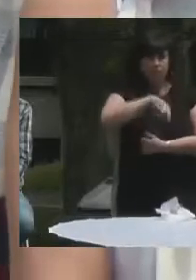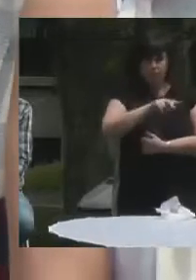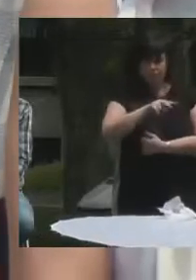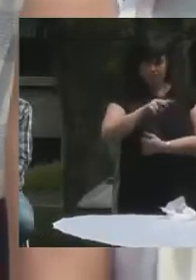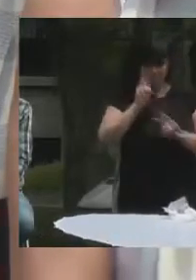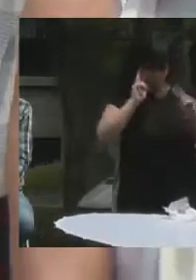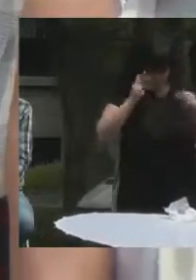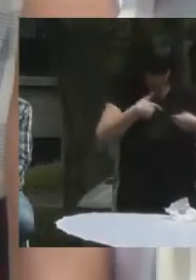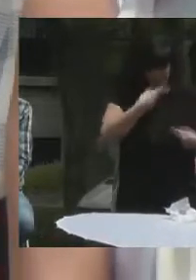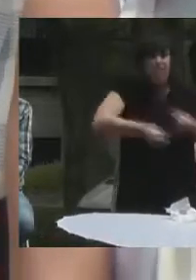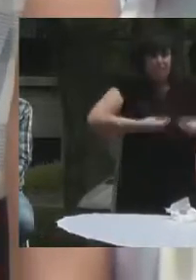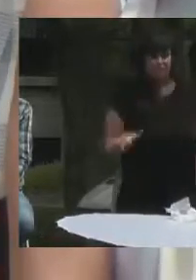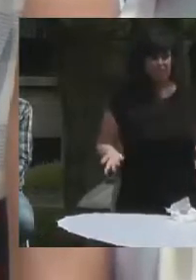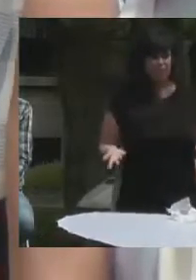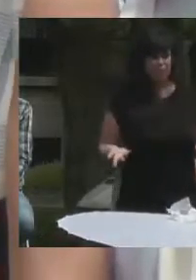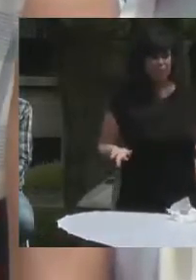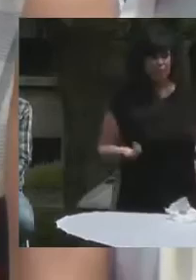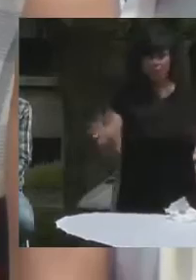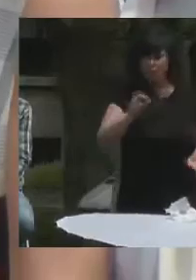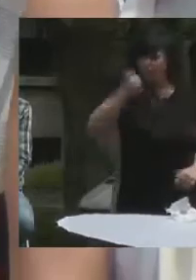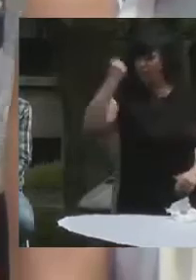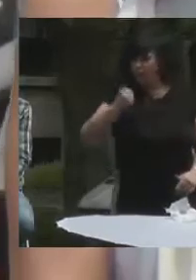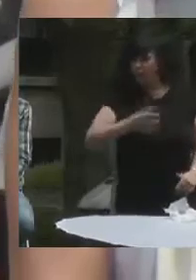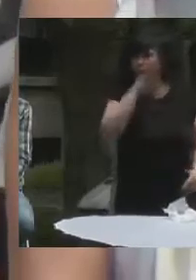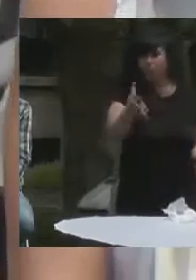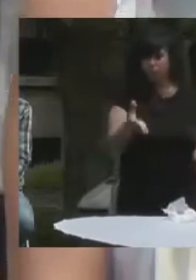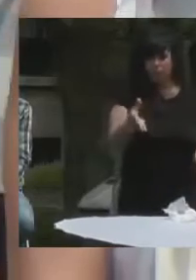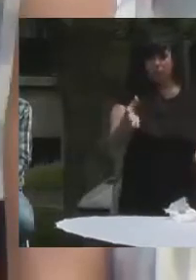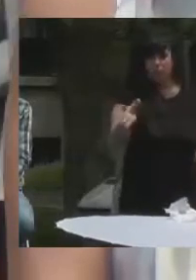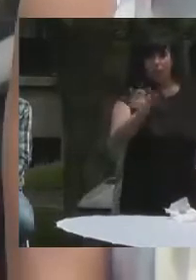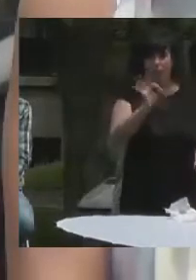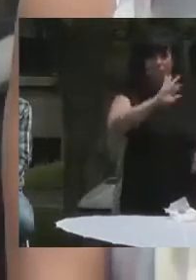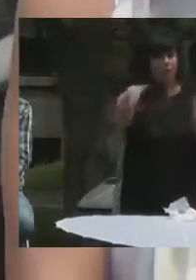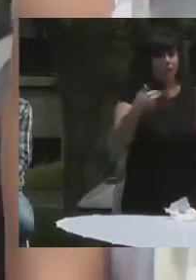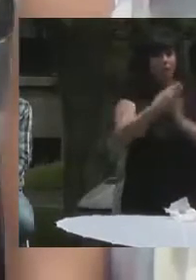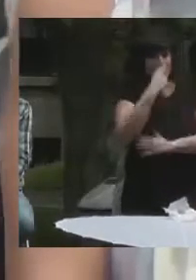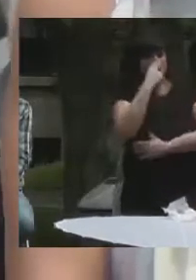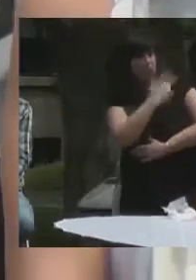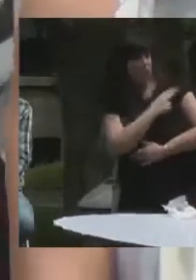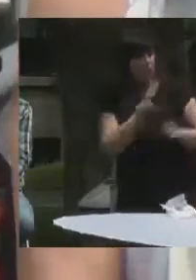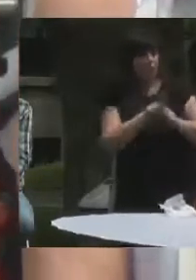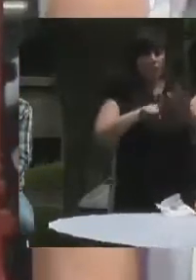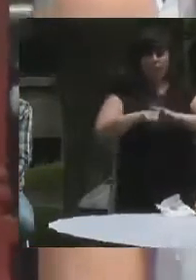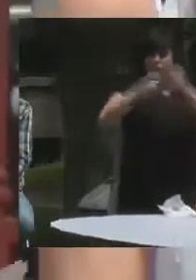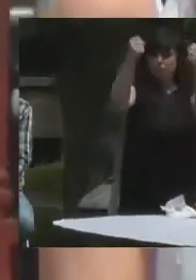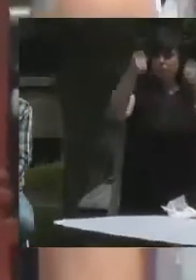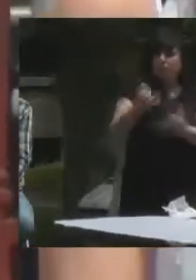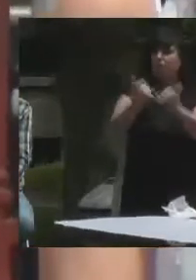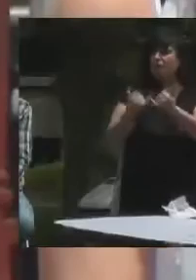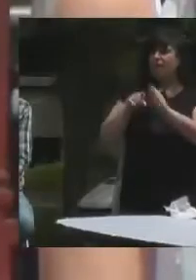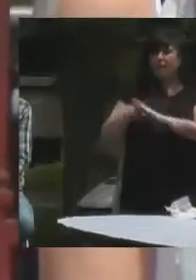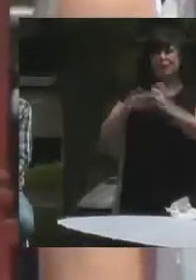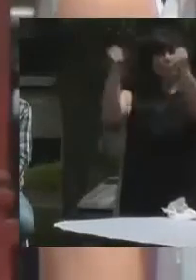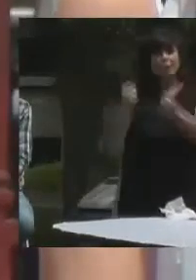o facemos? Por que siguen insistindo, incluso fardando, de que son bons xestores? Onde está a boa xestión da que